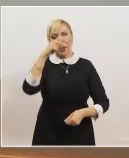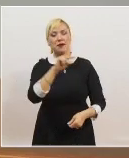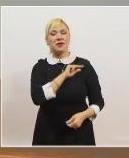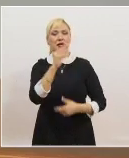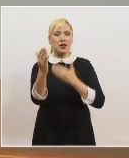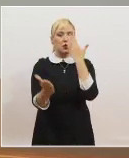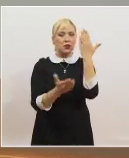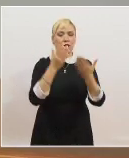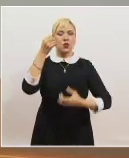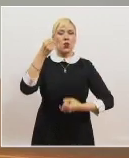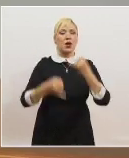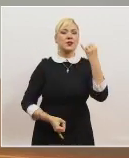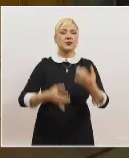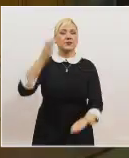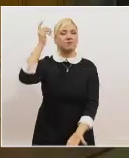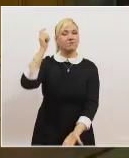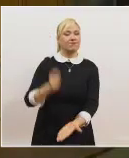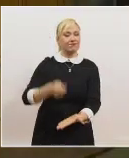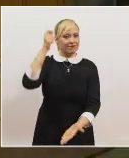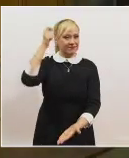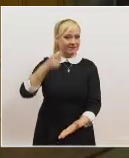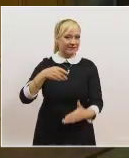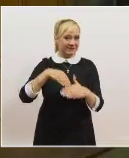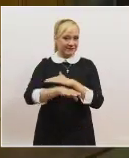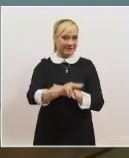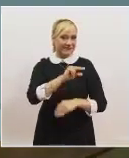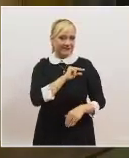Justicia en juzgados de distrito.